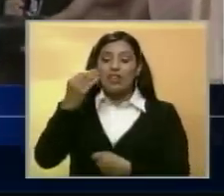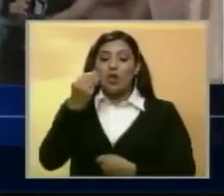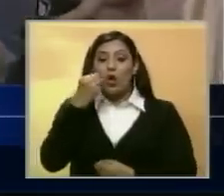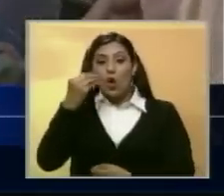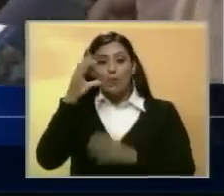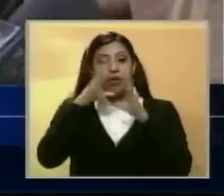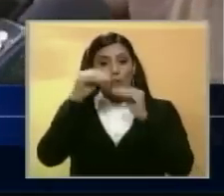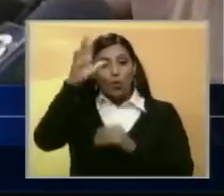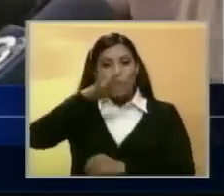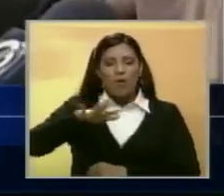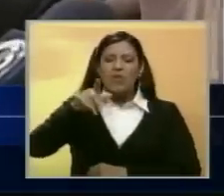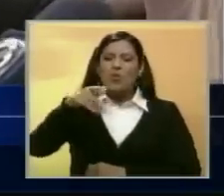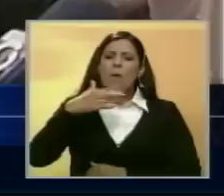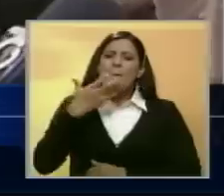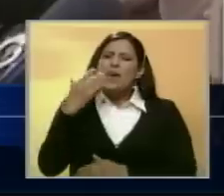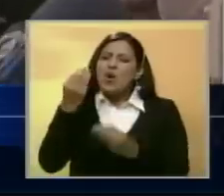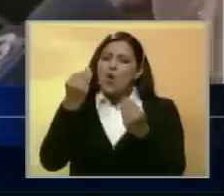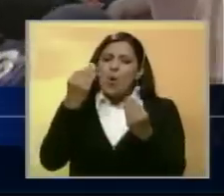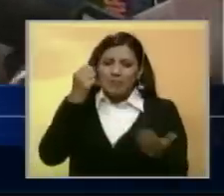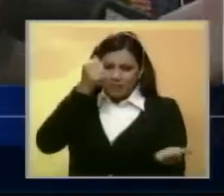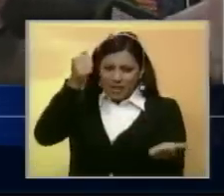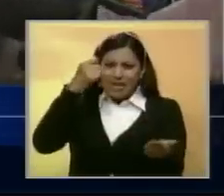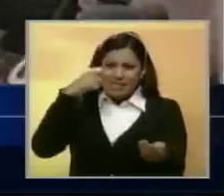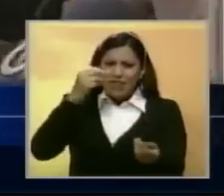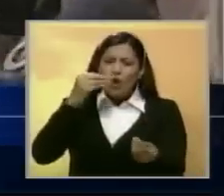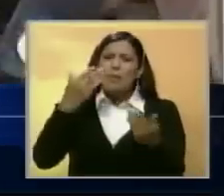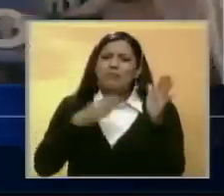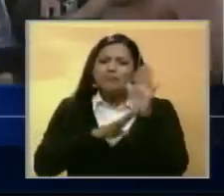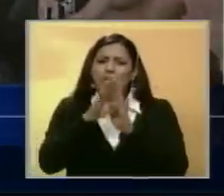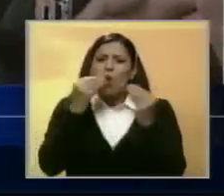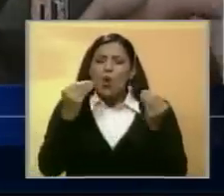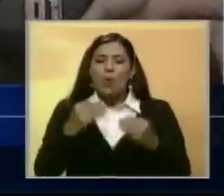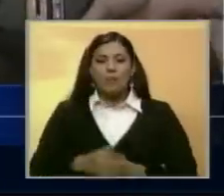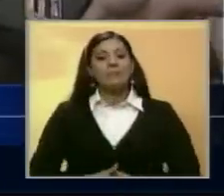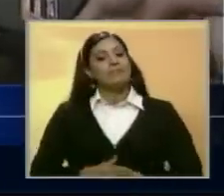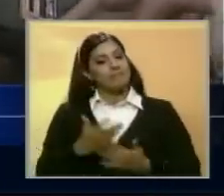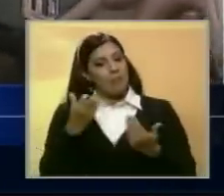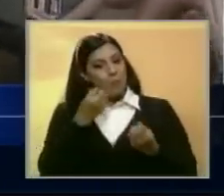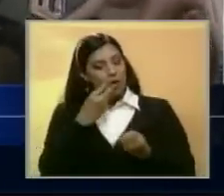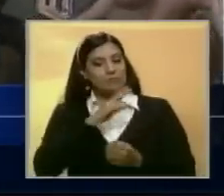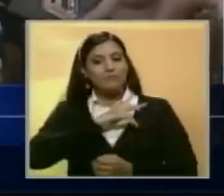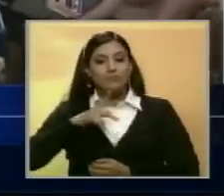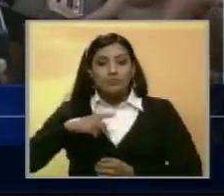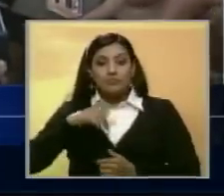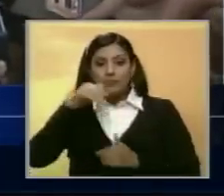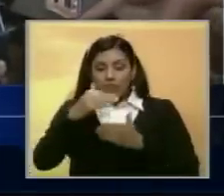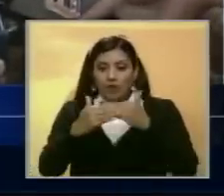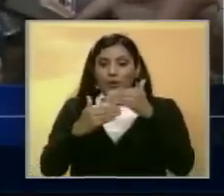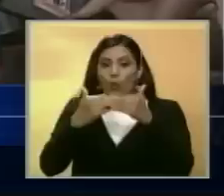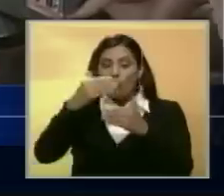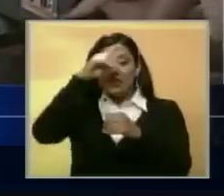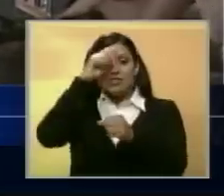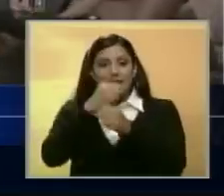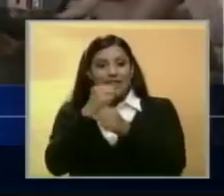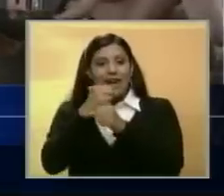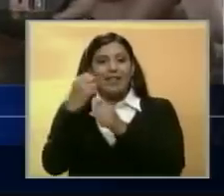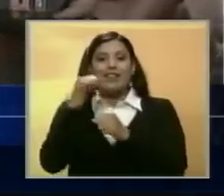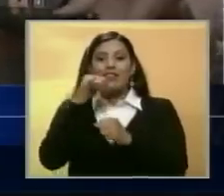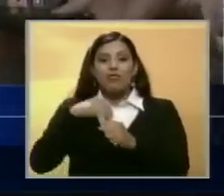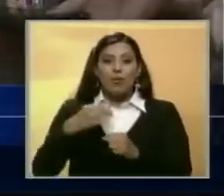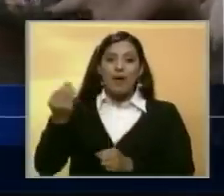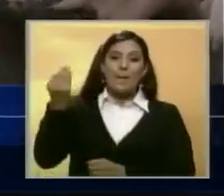de la población. ¿Cómo va a mejorar el abastecimiento con esta importación de materia prima? Bueno, nosotros sobre la marcha estamos trabajando el tema, se